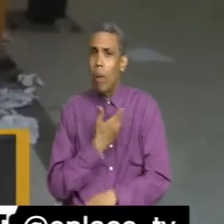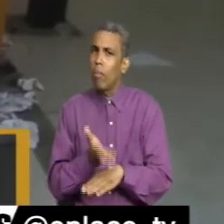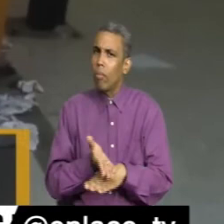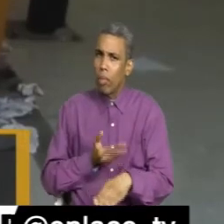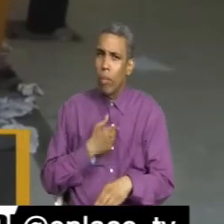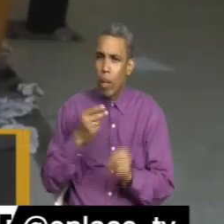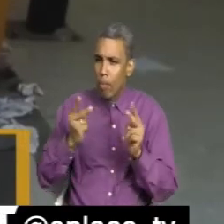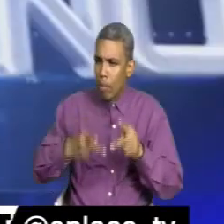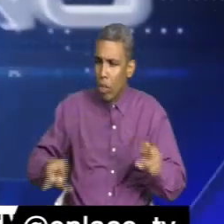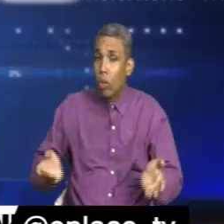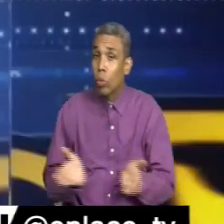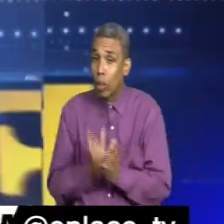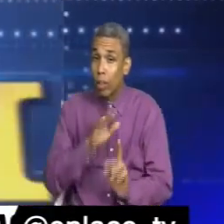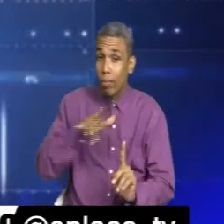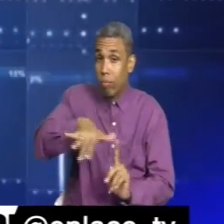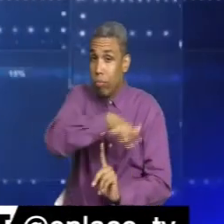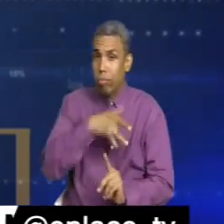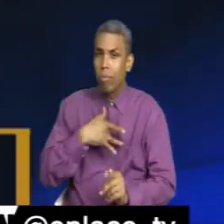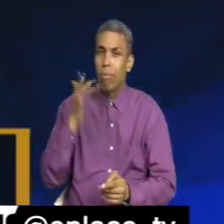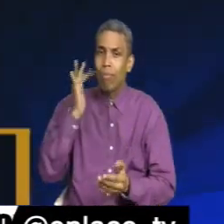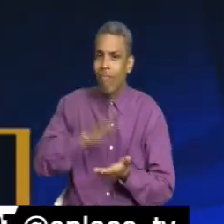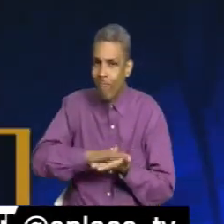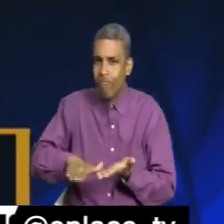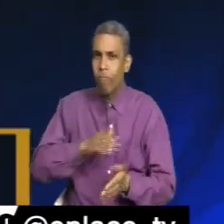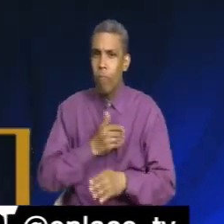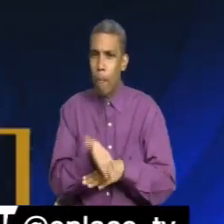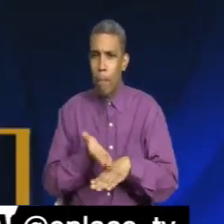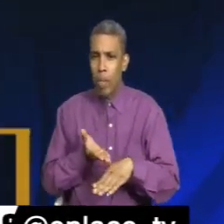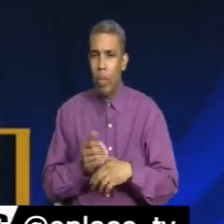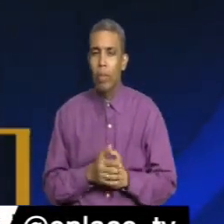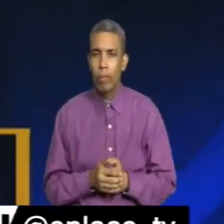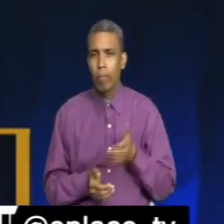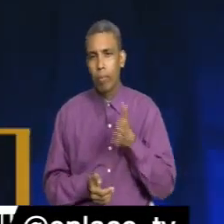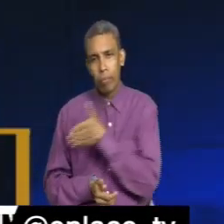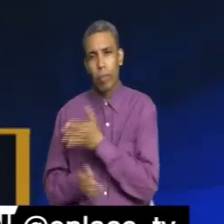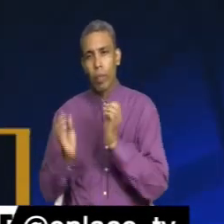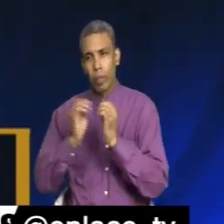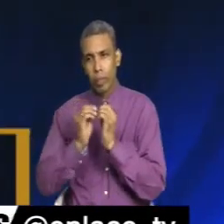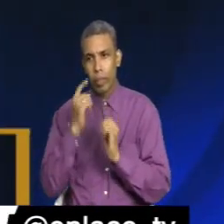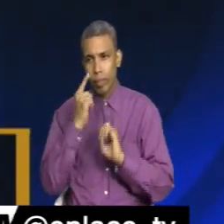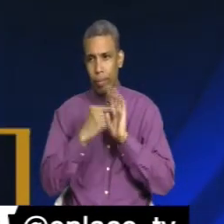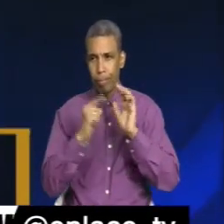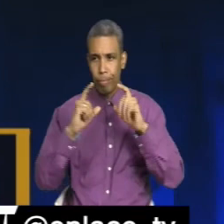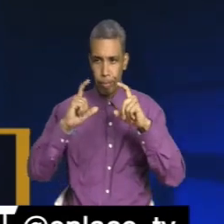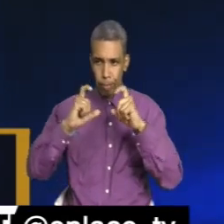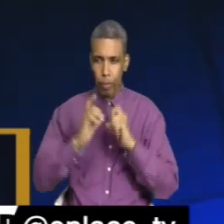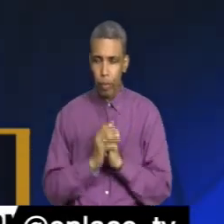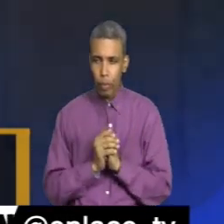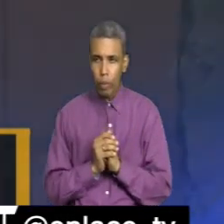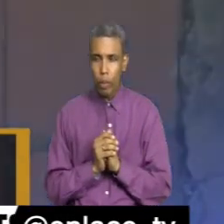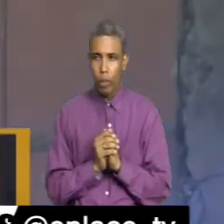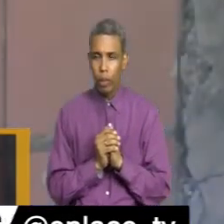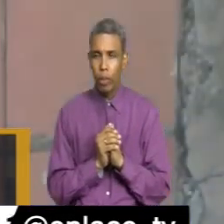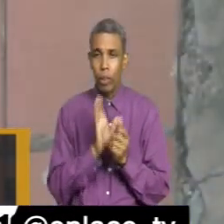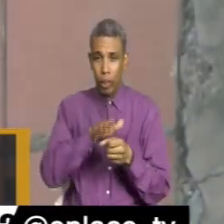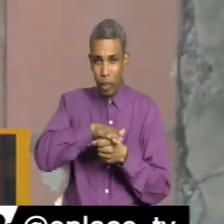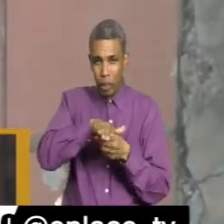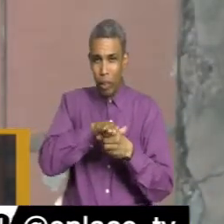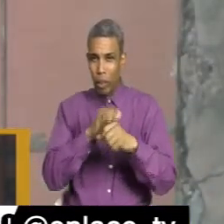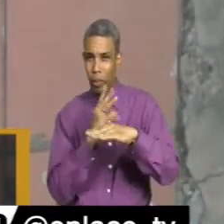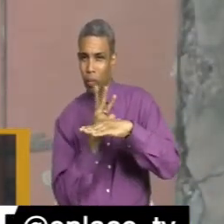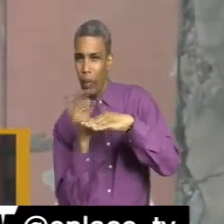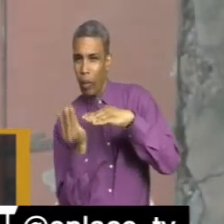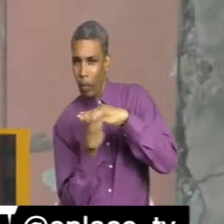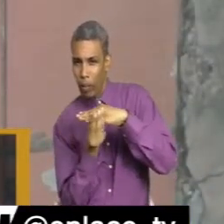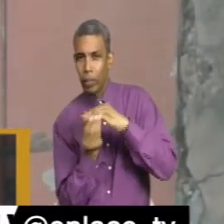ambientes más saludables. En otras denuncias hechas por nuestro reportero ciudadano, nos las hacen llegar desde el barrio Miraflores en la Comuna